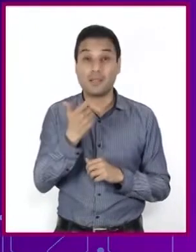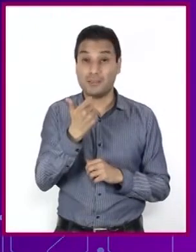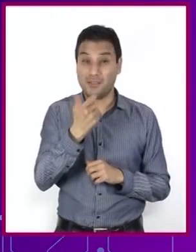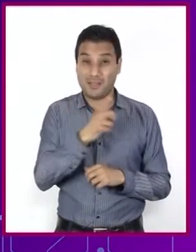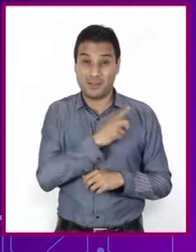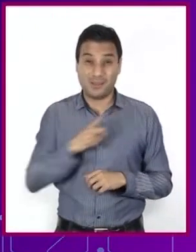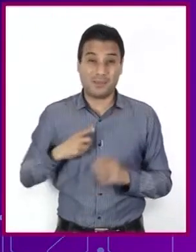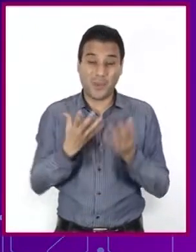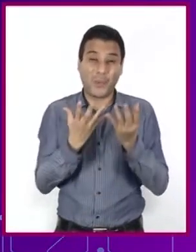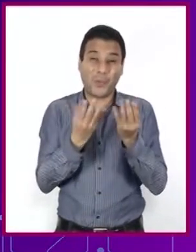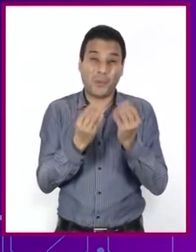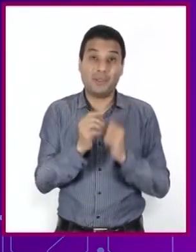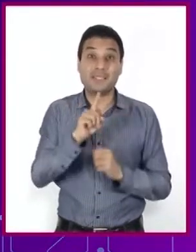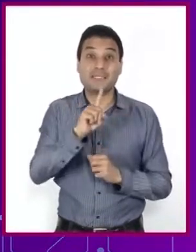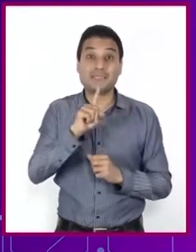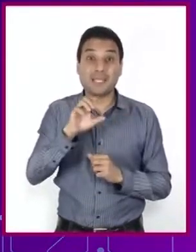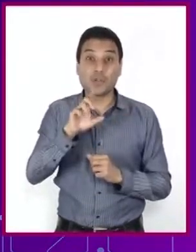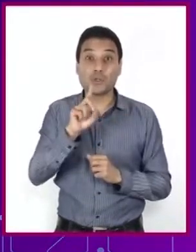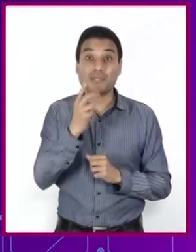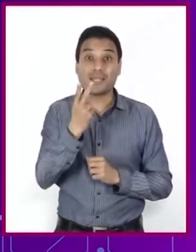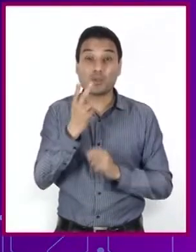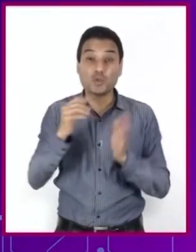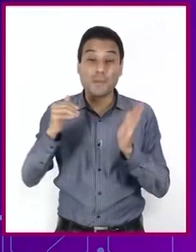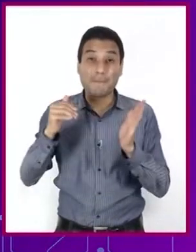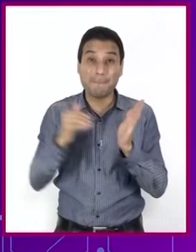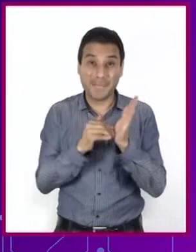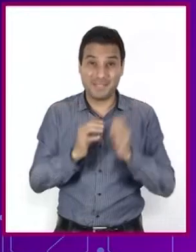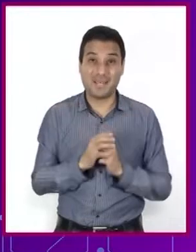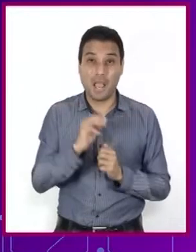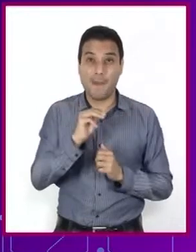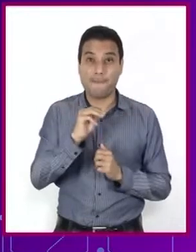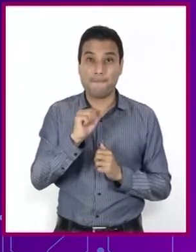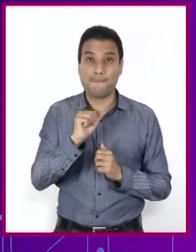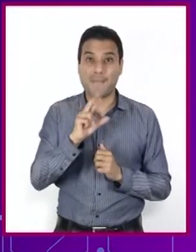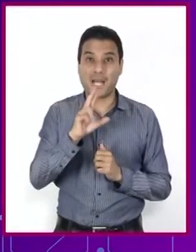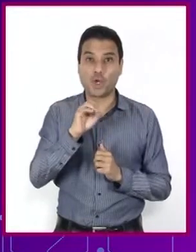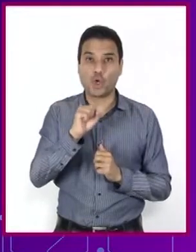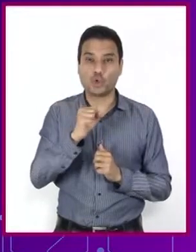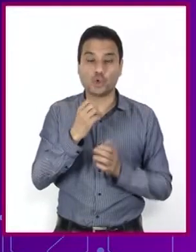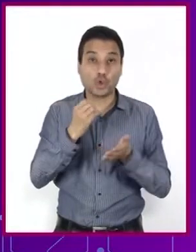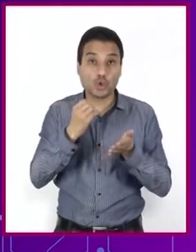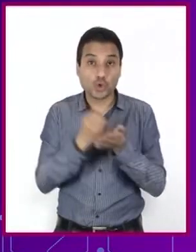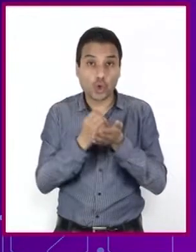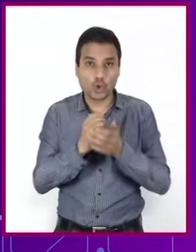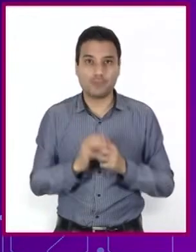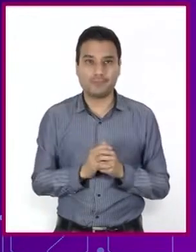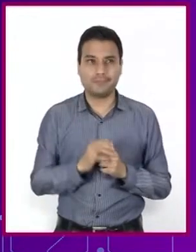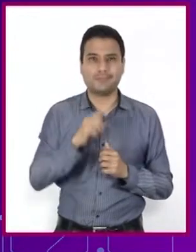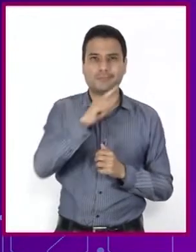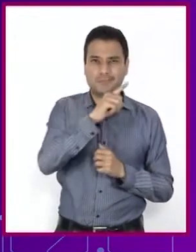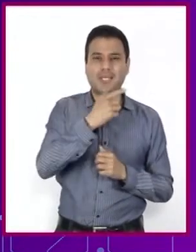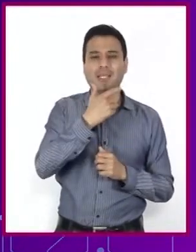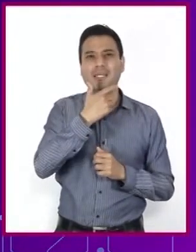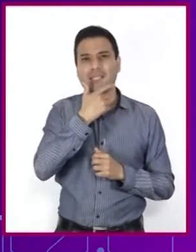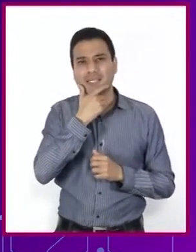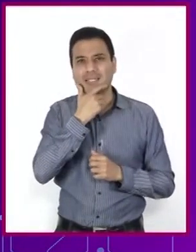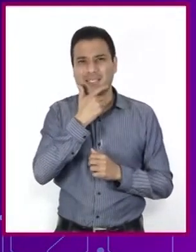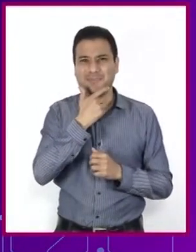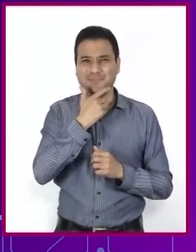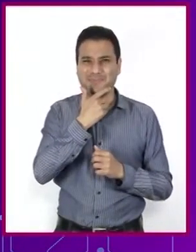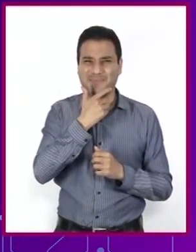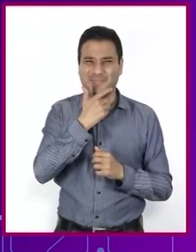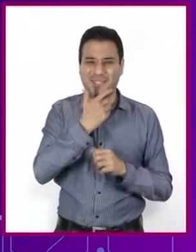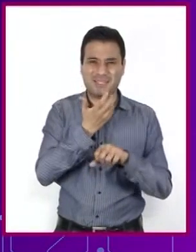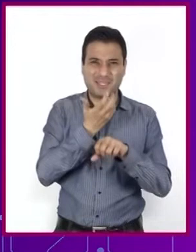en 132 mil millones de marcos de oro, aunque las naciones vencedoras sabían que esa cantidad